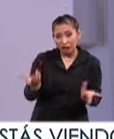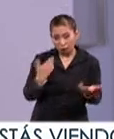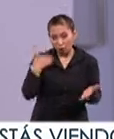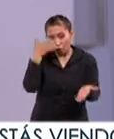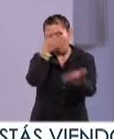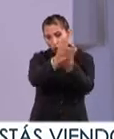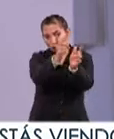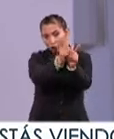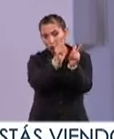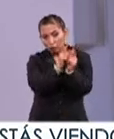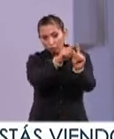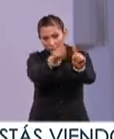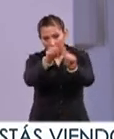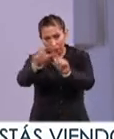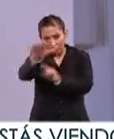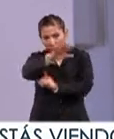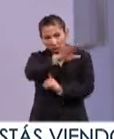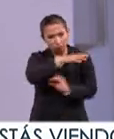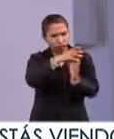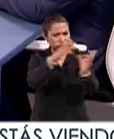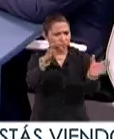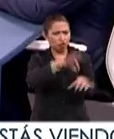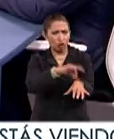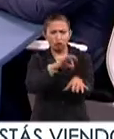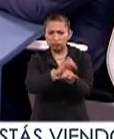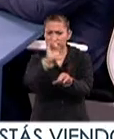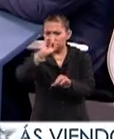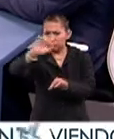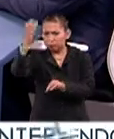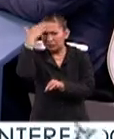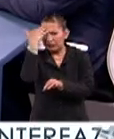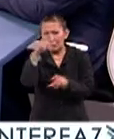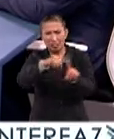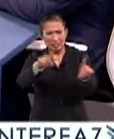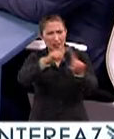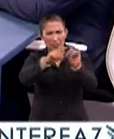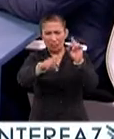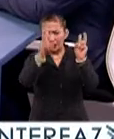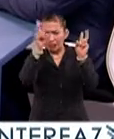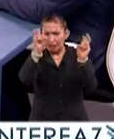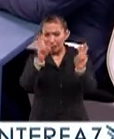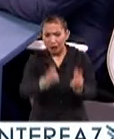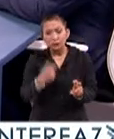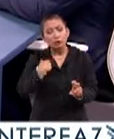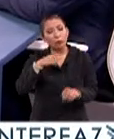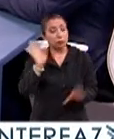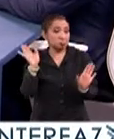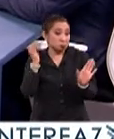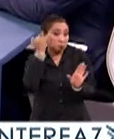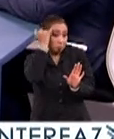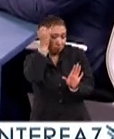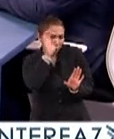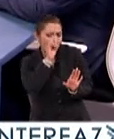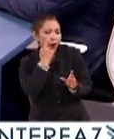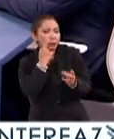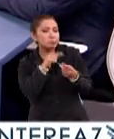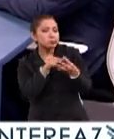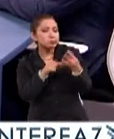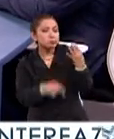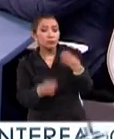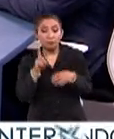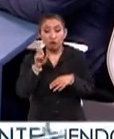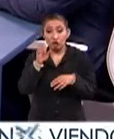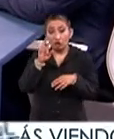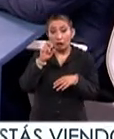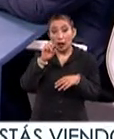acerco a un grupo interdisciplinario, la verdad, grandes doctores, expertos en diferentes materias. Les propongo la idea y bueno, el